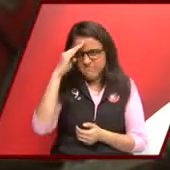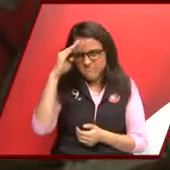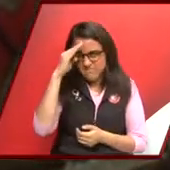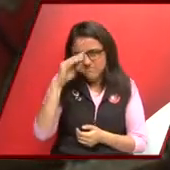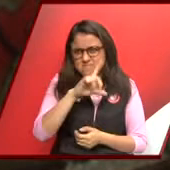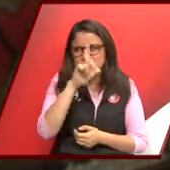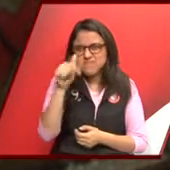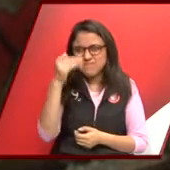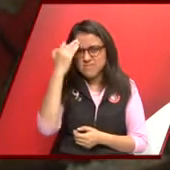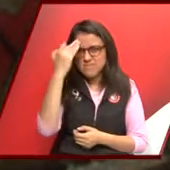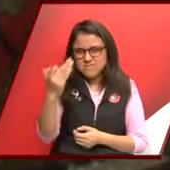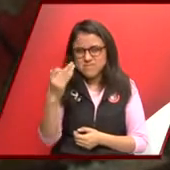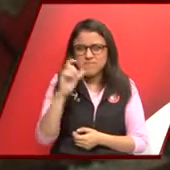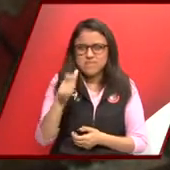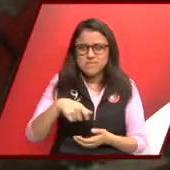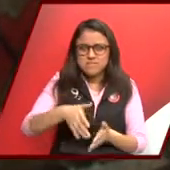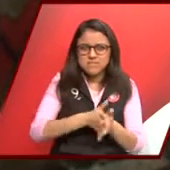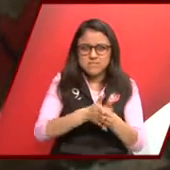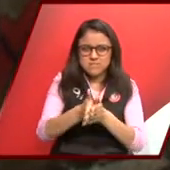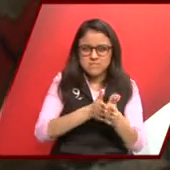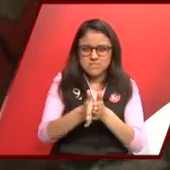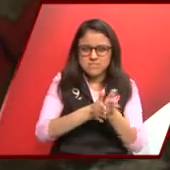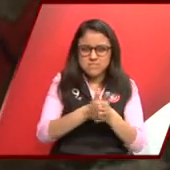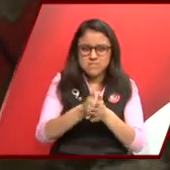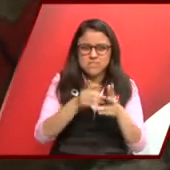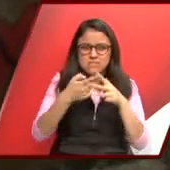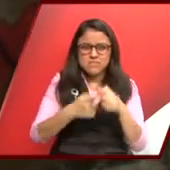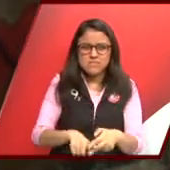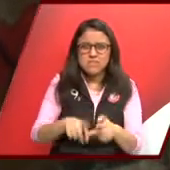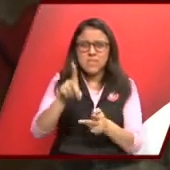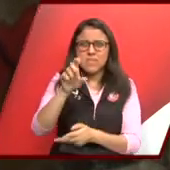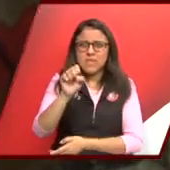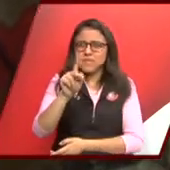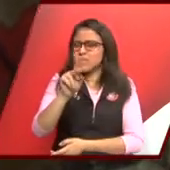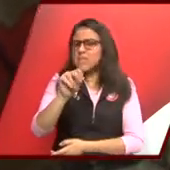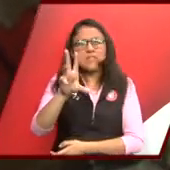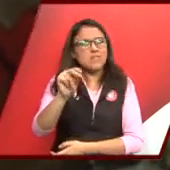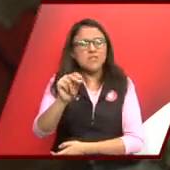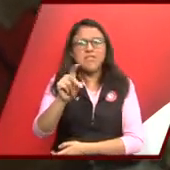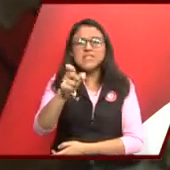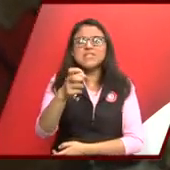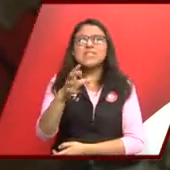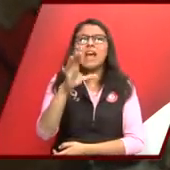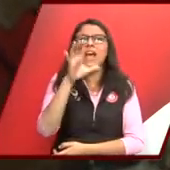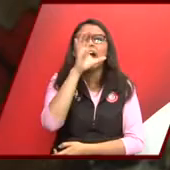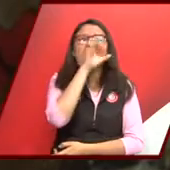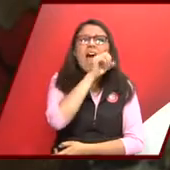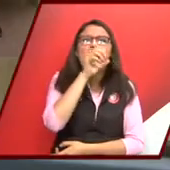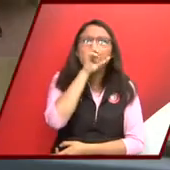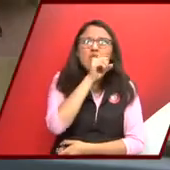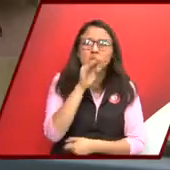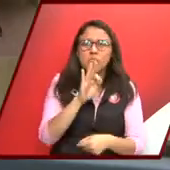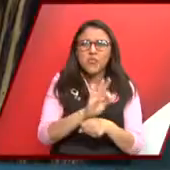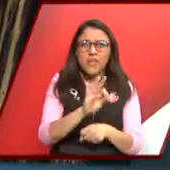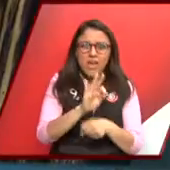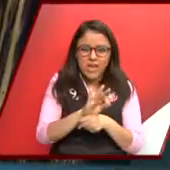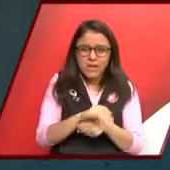a la hora de meterla en el chocolate se va a despintar. Y le digo, es que no es pintado, es quemado, con pura fricción.